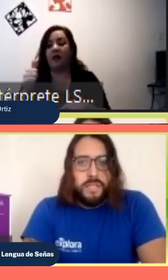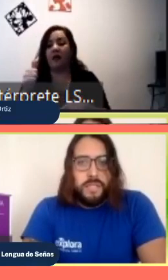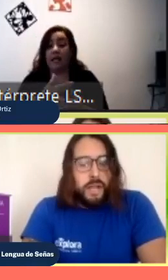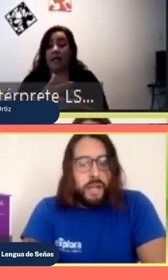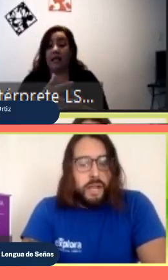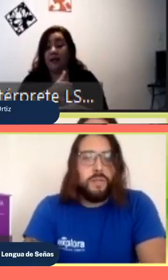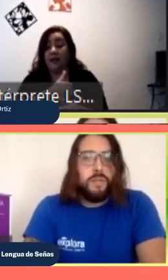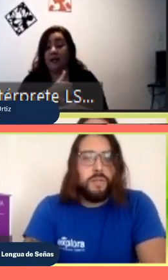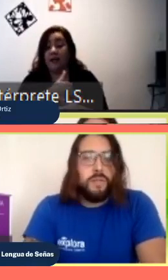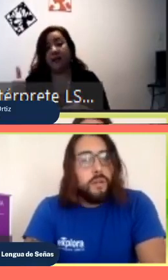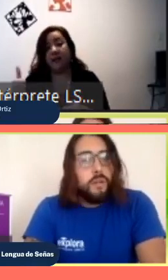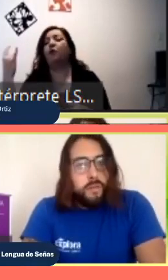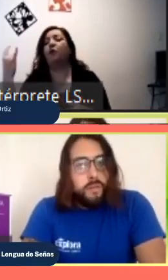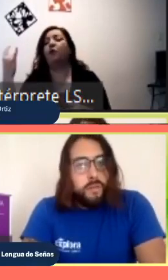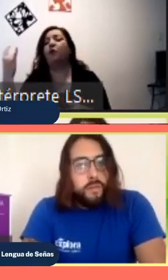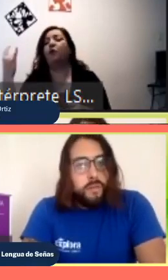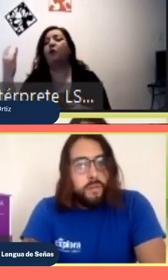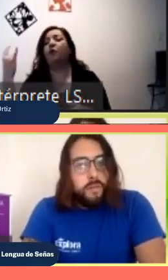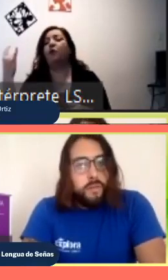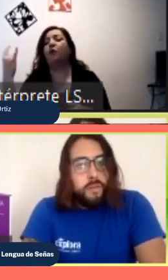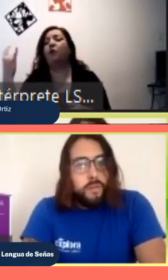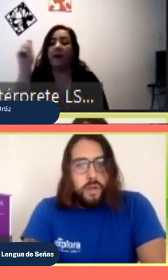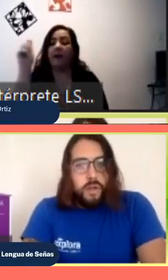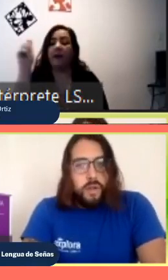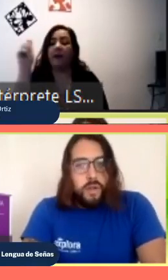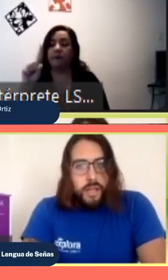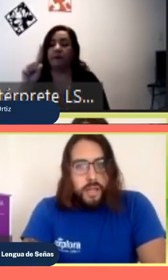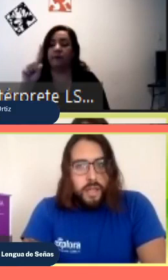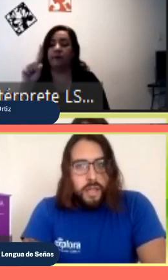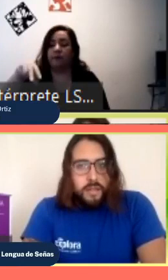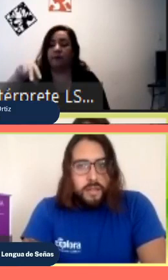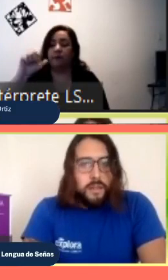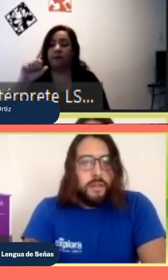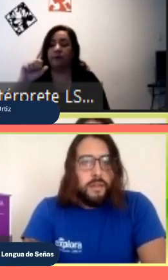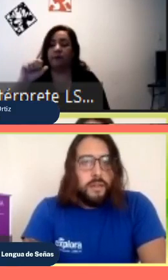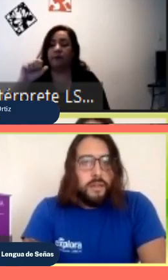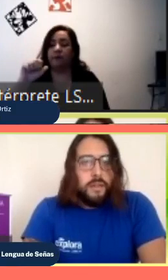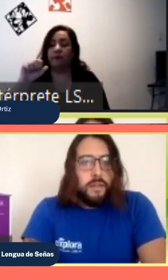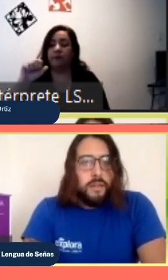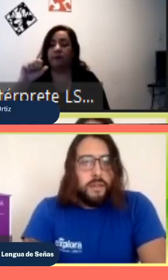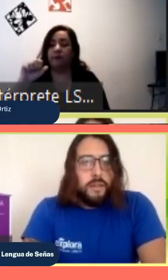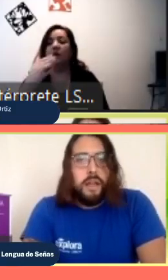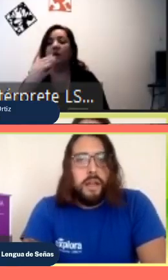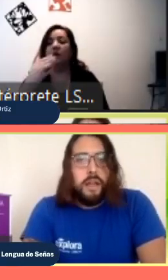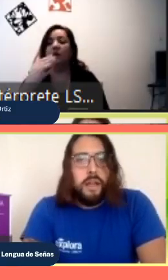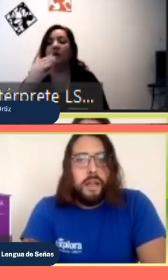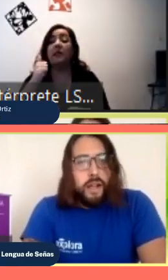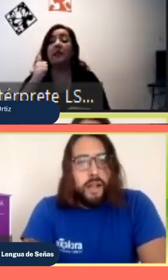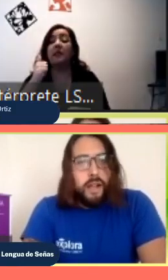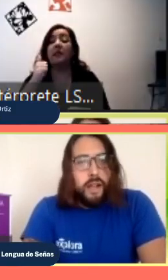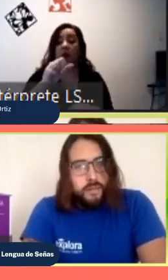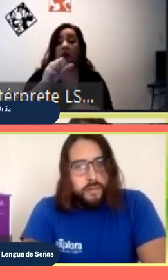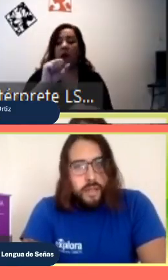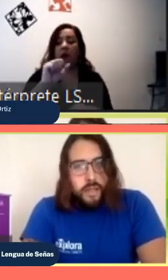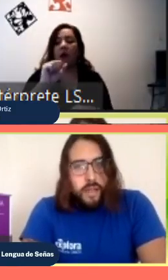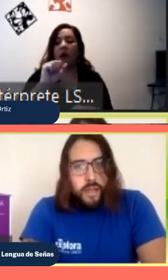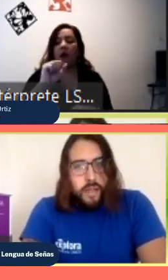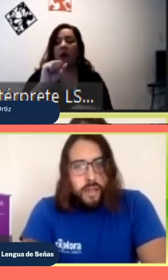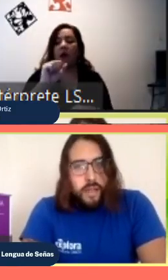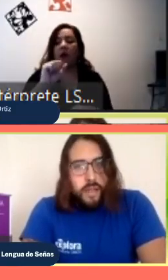de Tarapacá, la doctora Yanna Godoy, la directora académica de Sede Iquique de la Universidad de Tarapacá, Angélica Casenave,